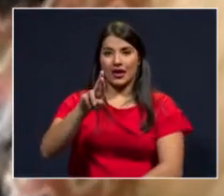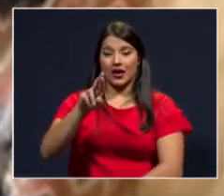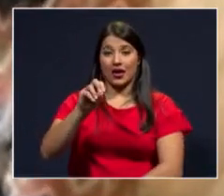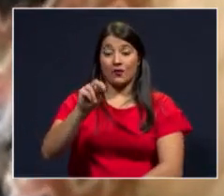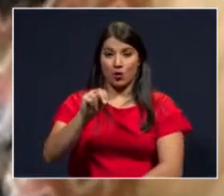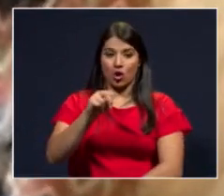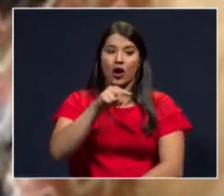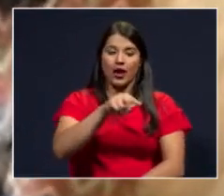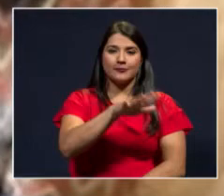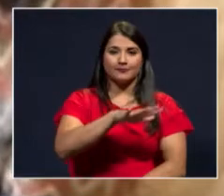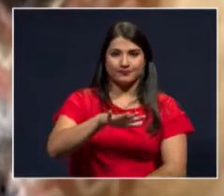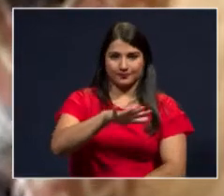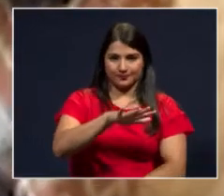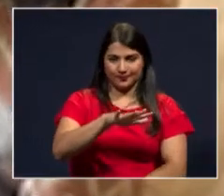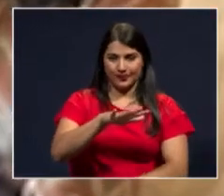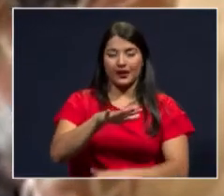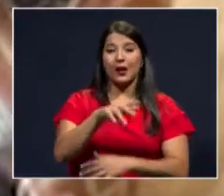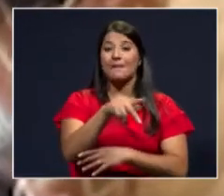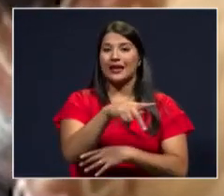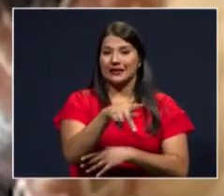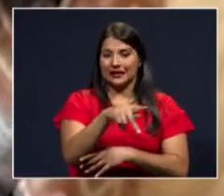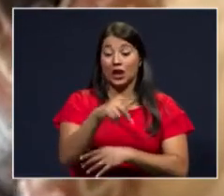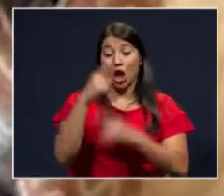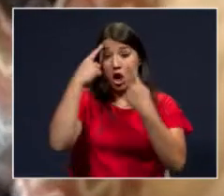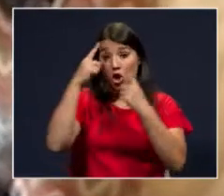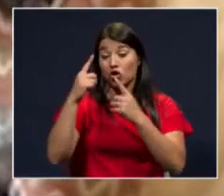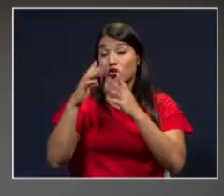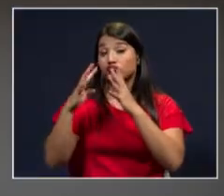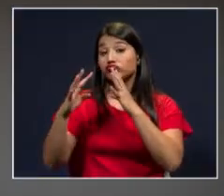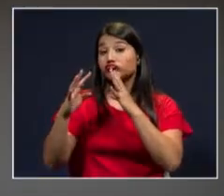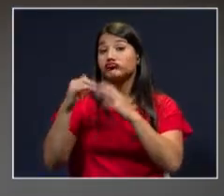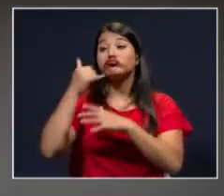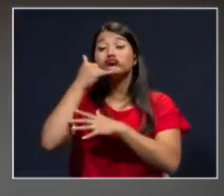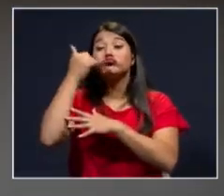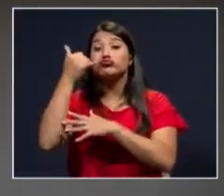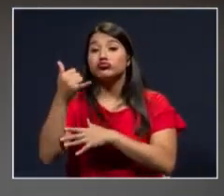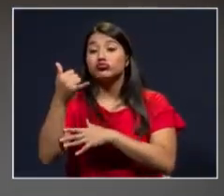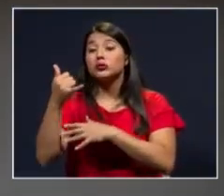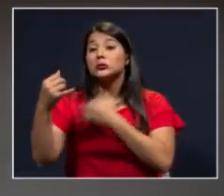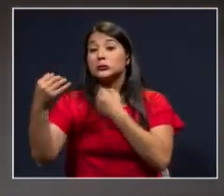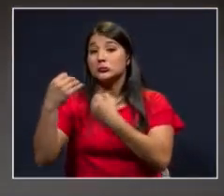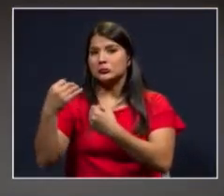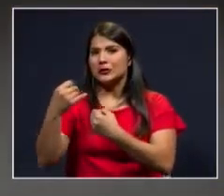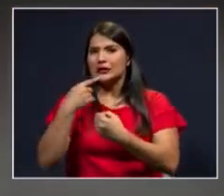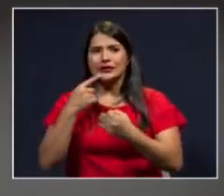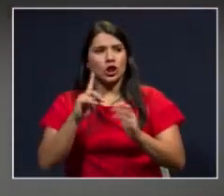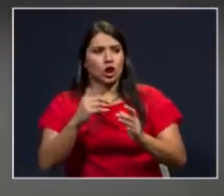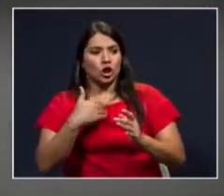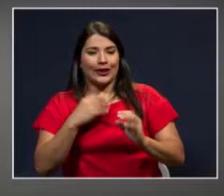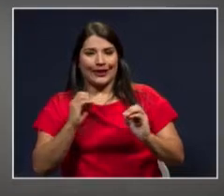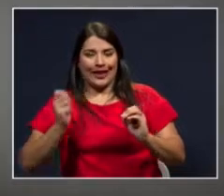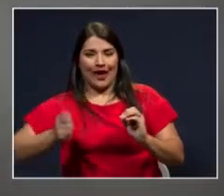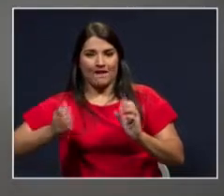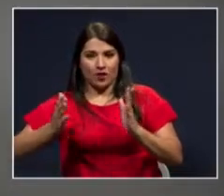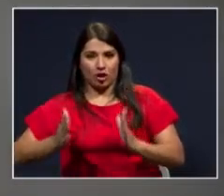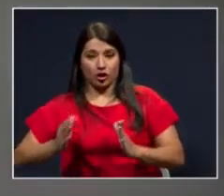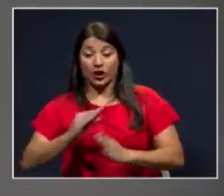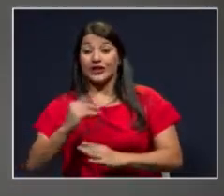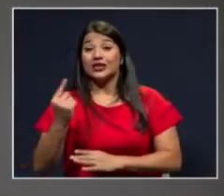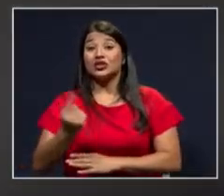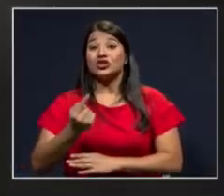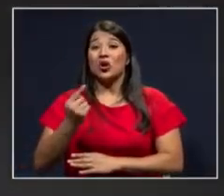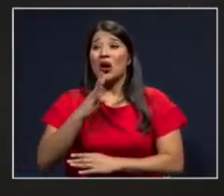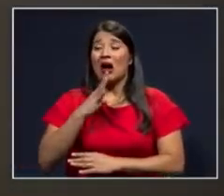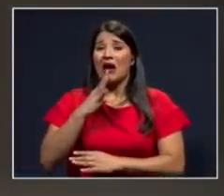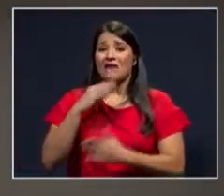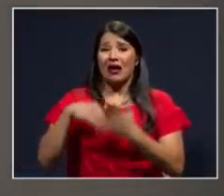territorios palestinos. Comentó que logró tener contacto telefónico con ella, quien se quejó de que no se le ha brindado representación legal y que únicamente le hablan